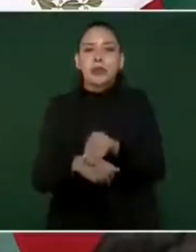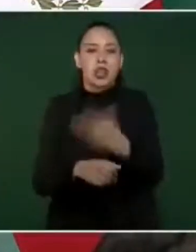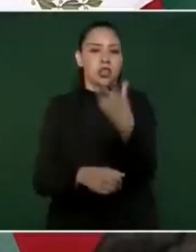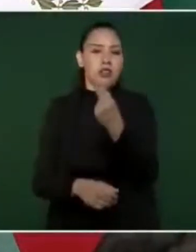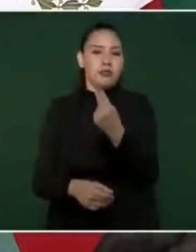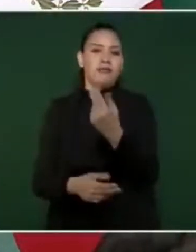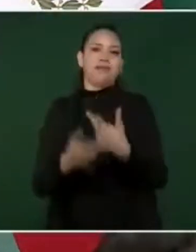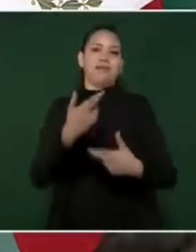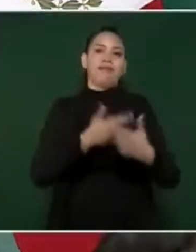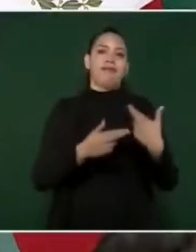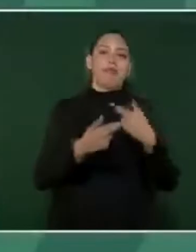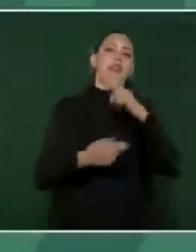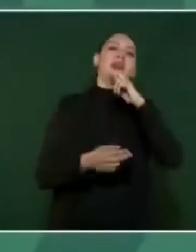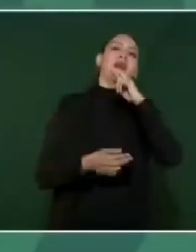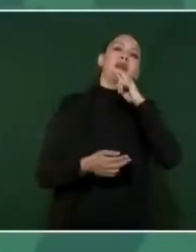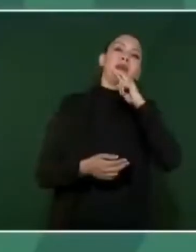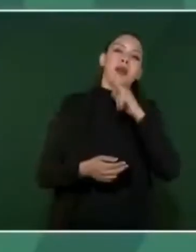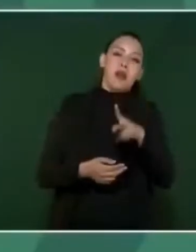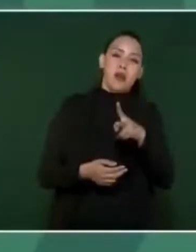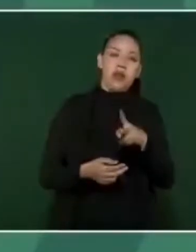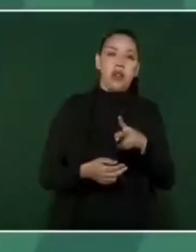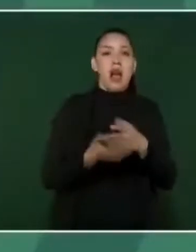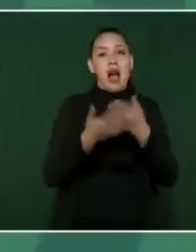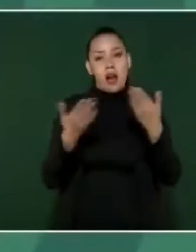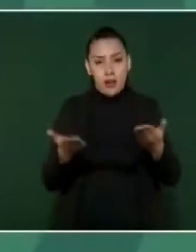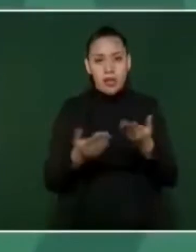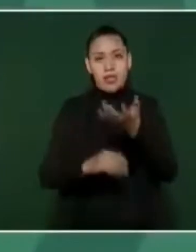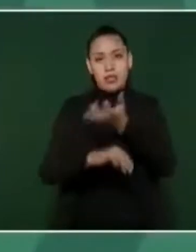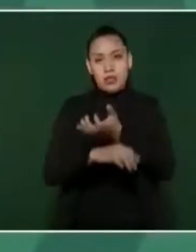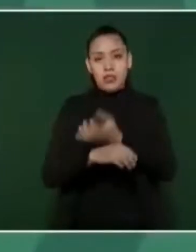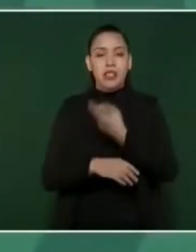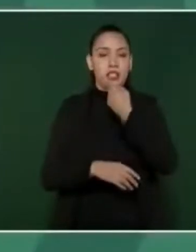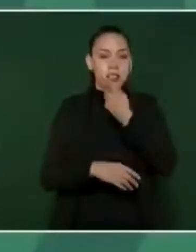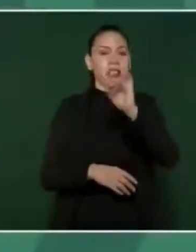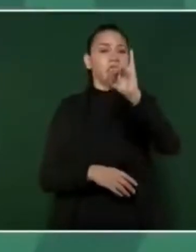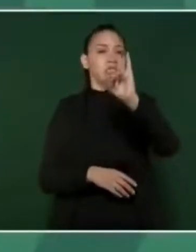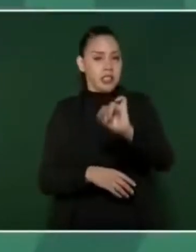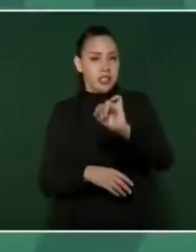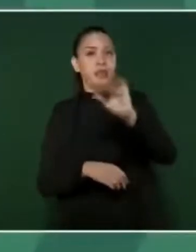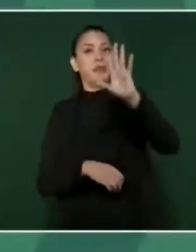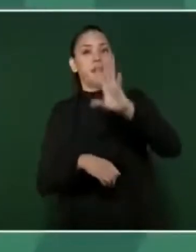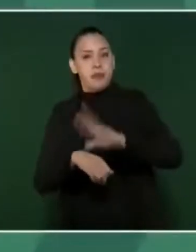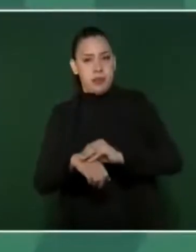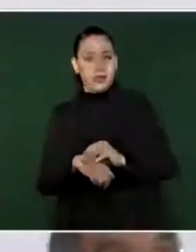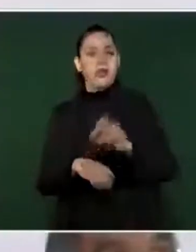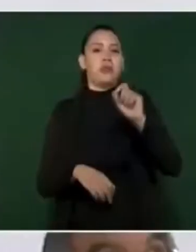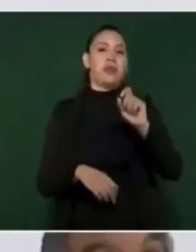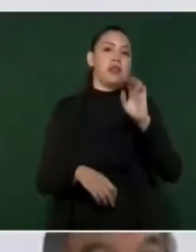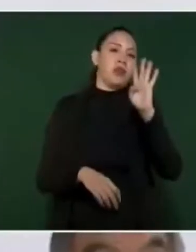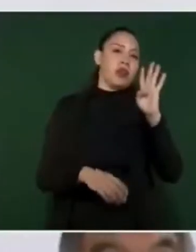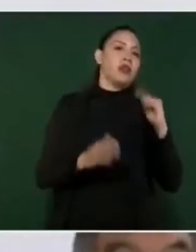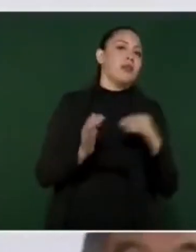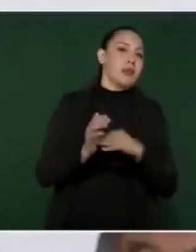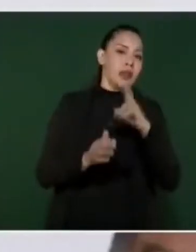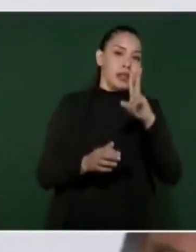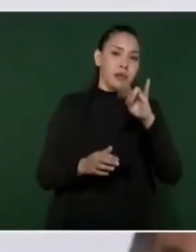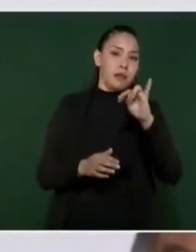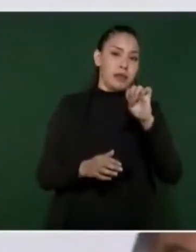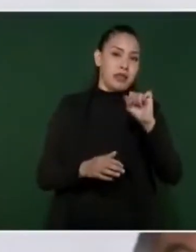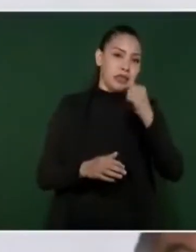y 65,000 visas de trabajo adicionales, de las cuales 25,000 son para centroamericanas y